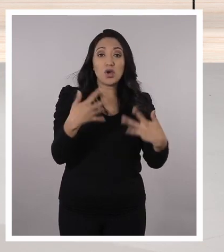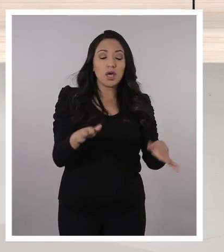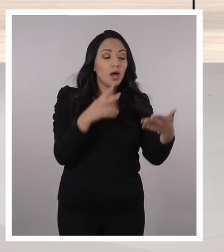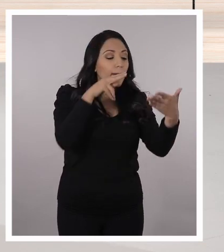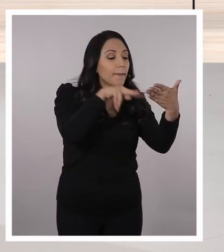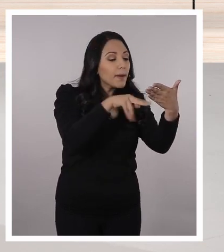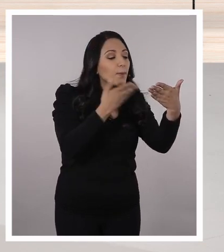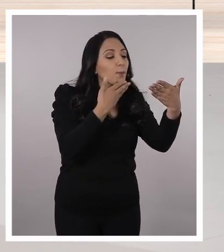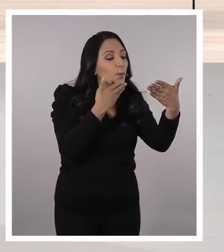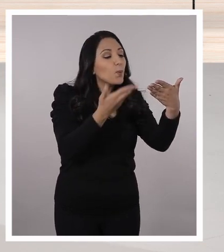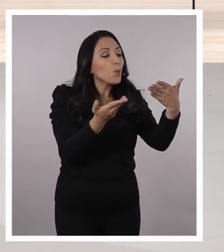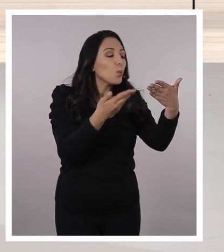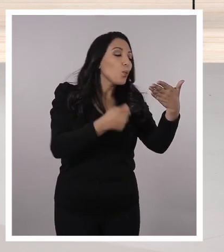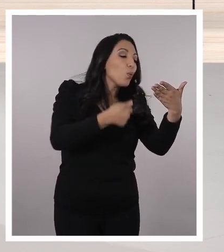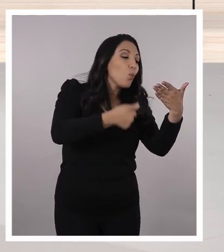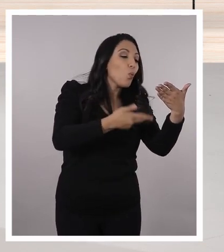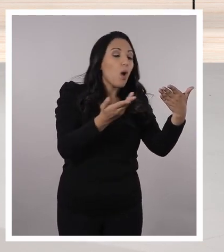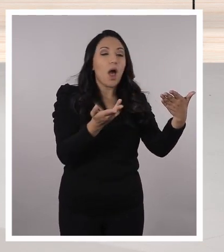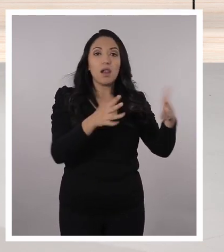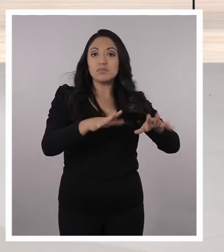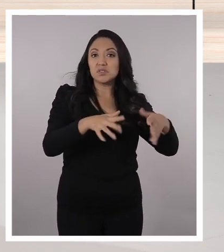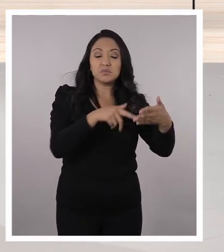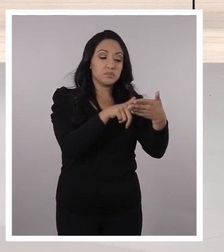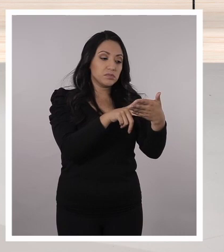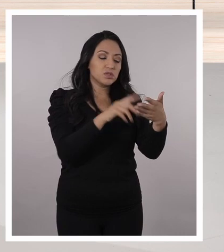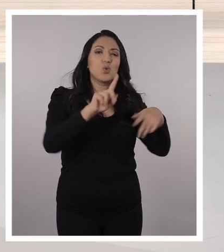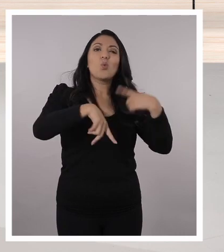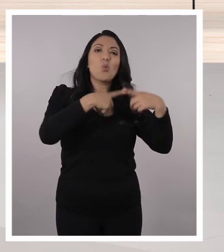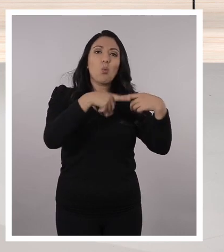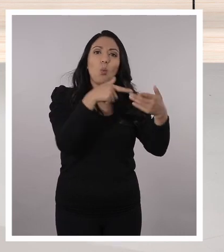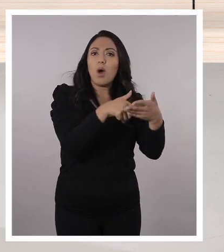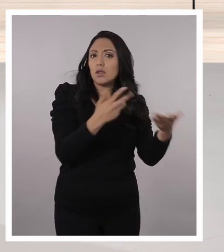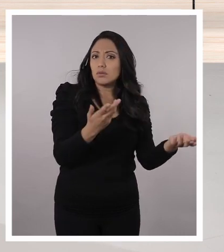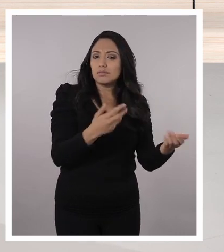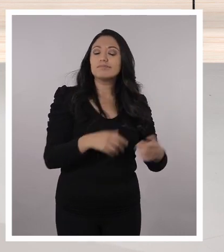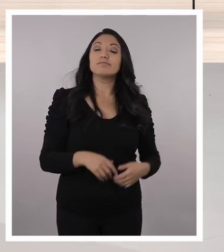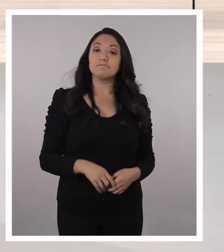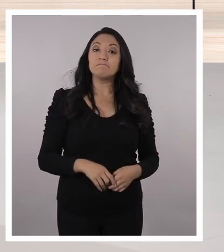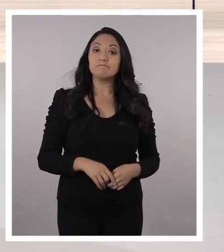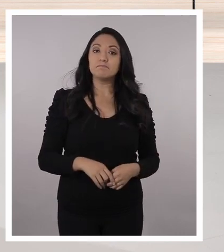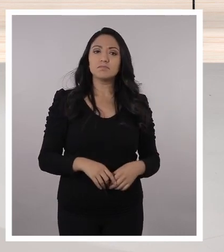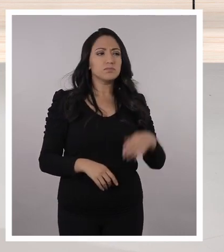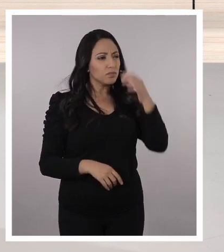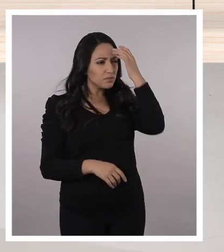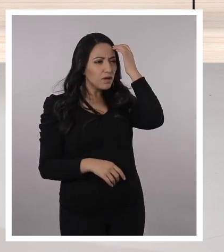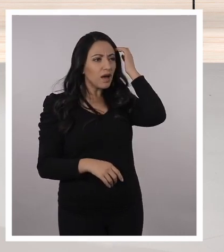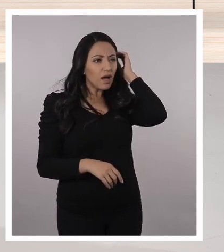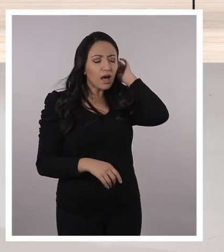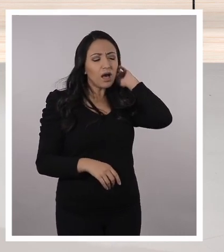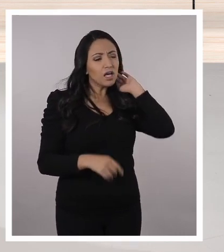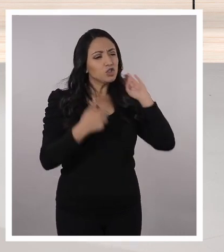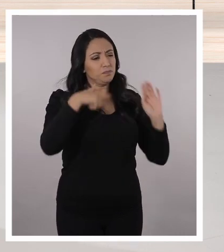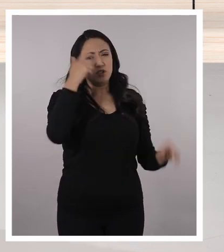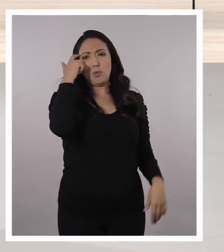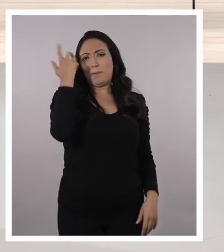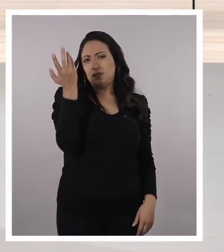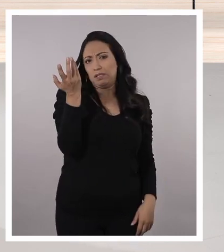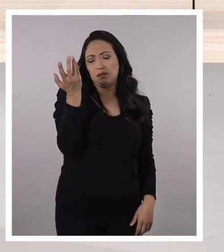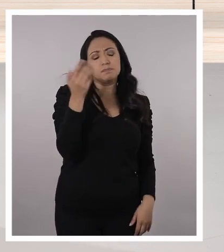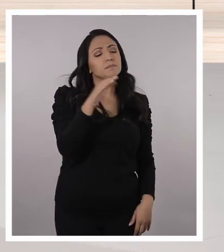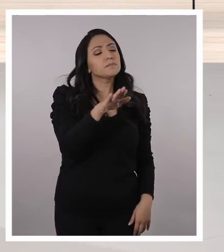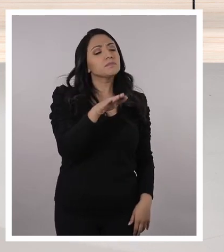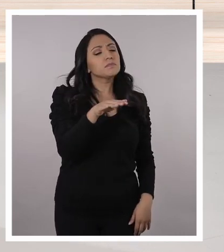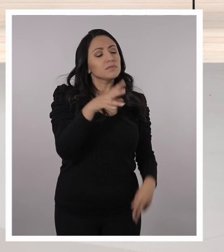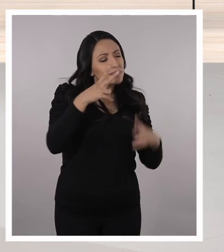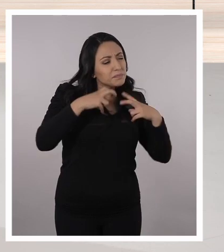puede observar y se puede deducir qué tipo de planta será o cuándo existió esa planta. Oiga, profe, eso me hace pensar